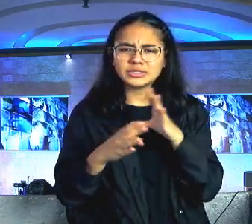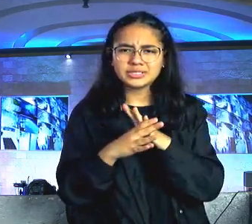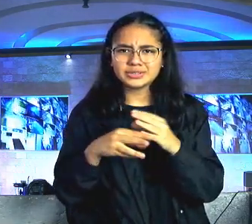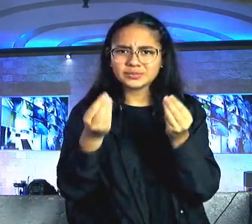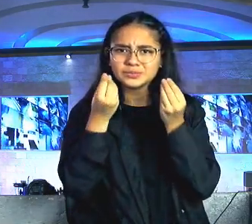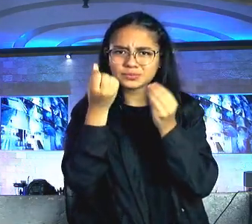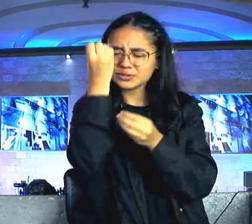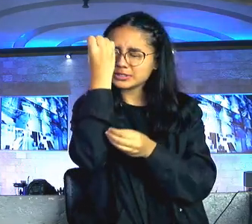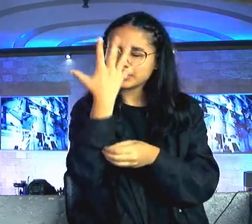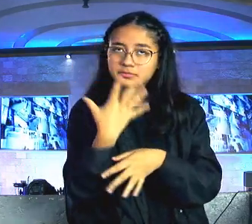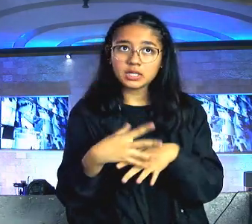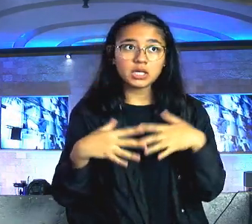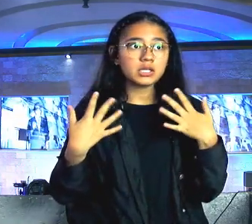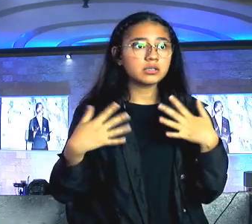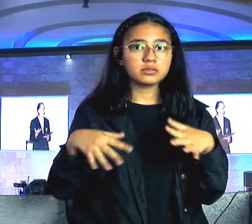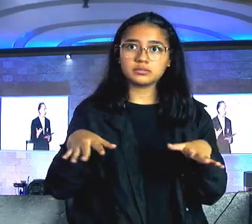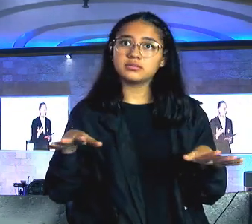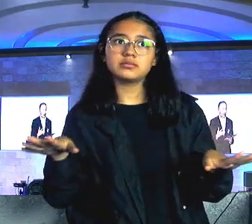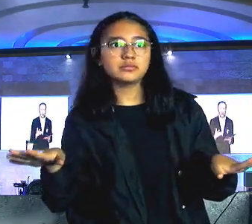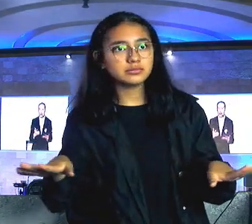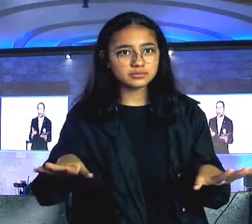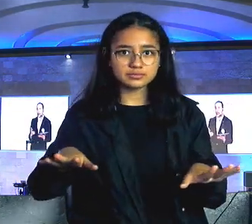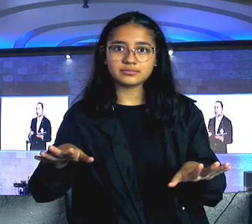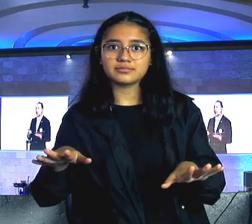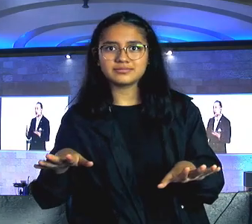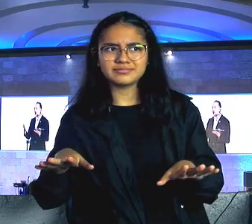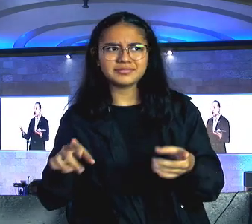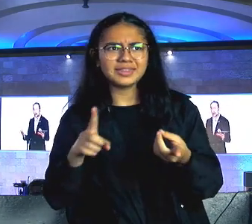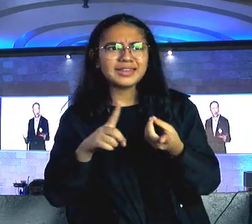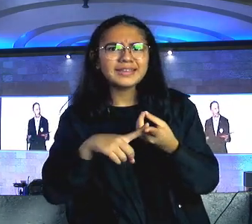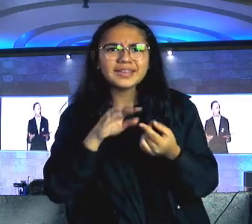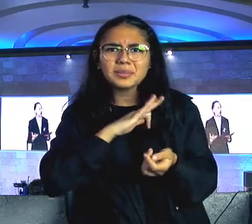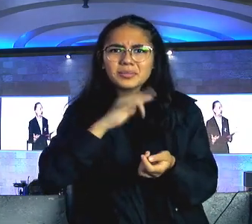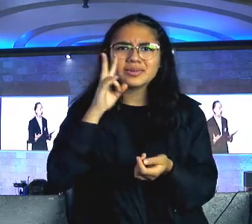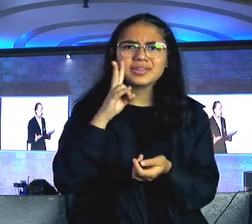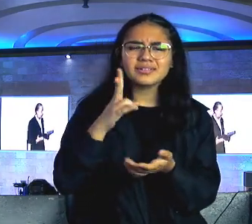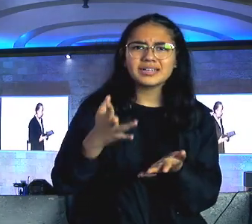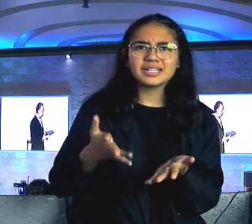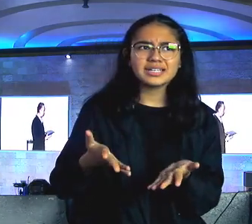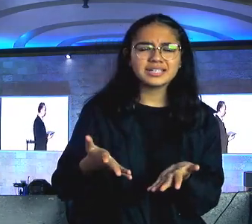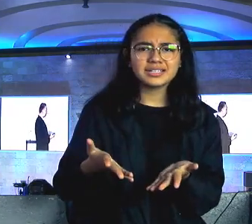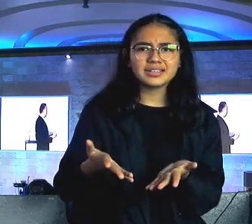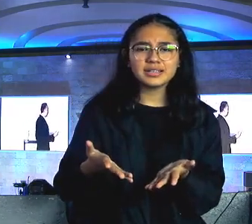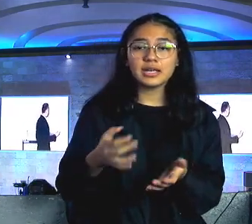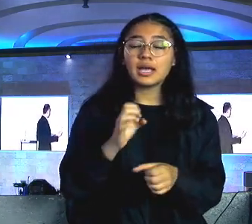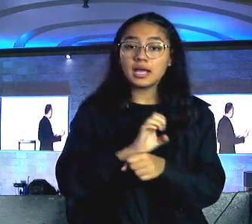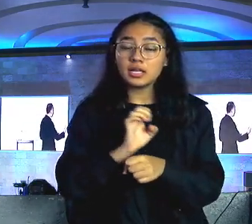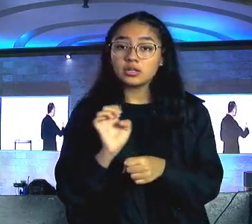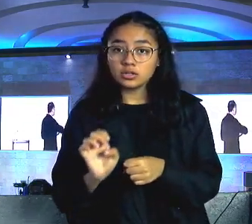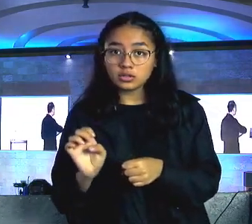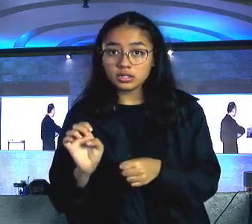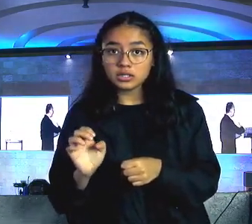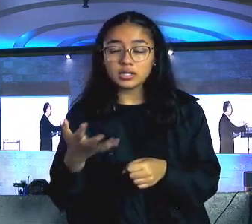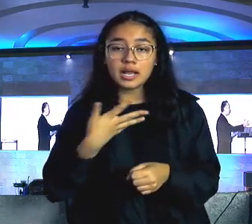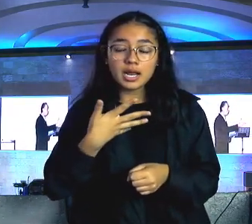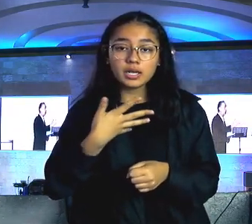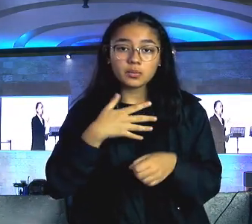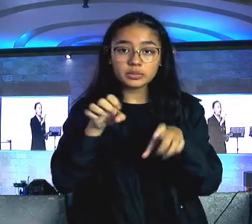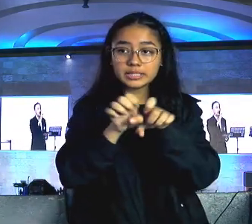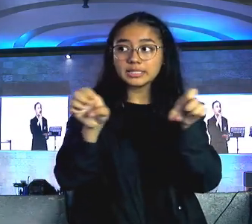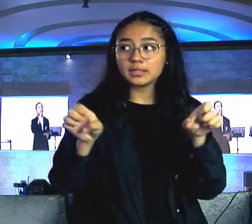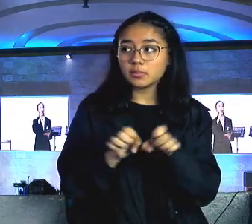de imágenes, la verdad te mareas. Dices, ¿y quién puede ver esto? Ah, bueno, pues entonces tenemos un equipo de